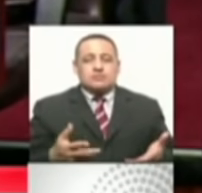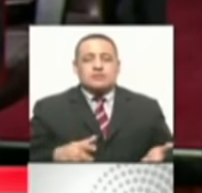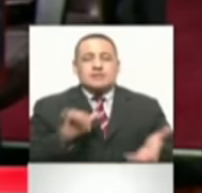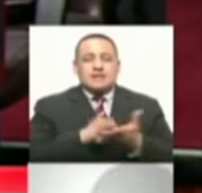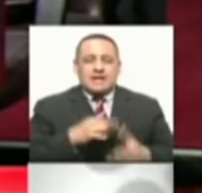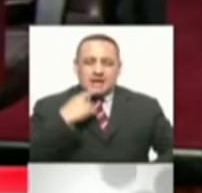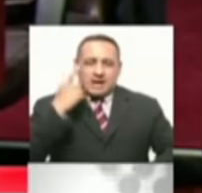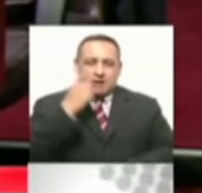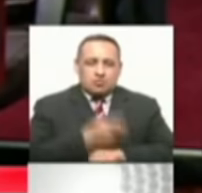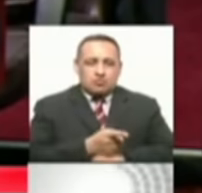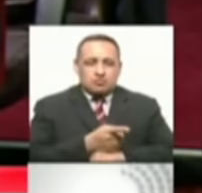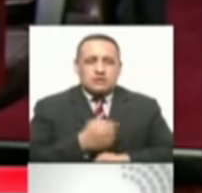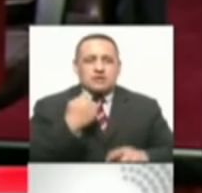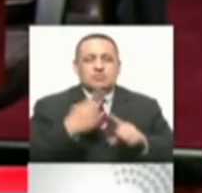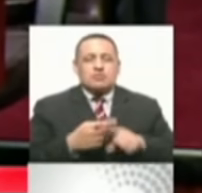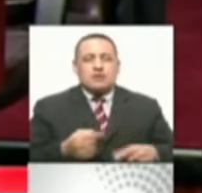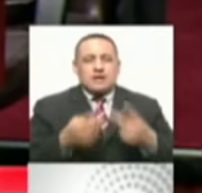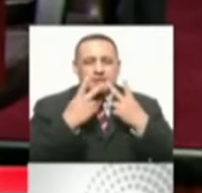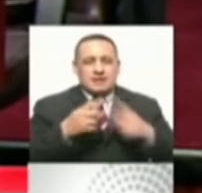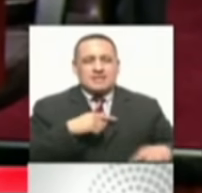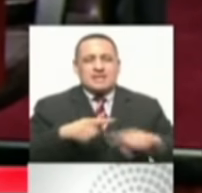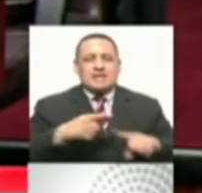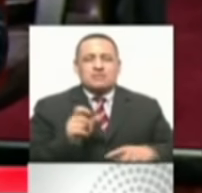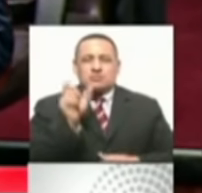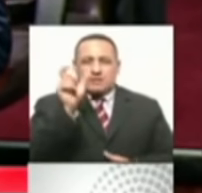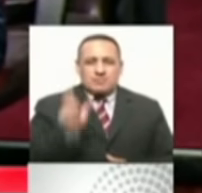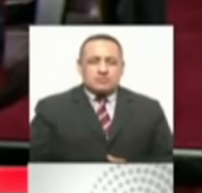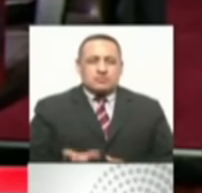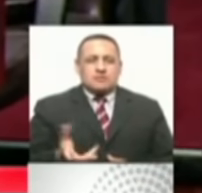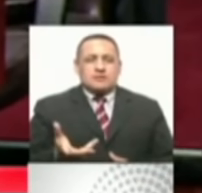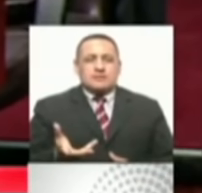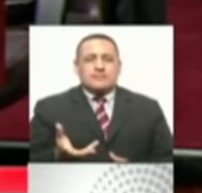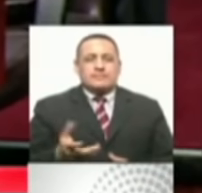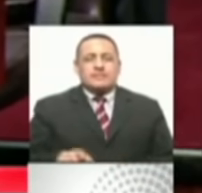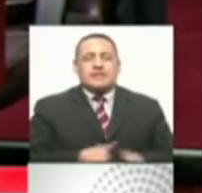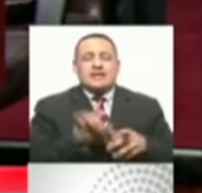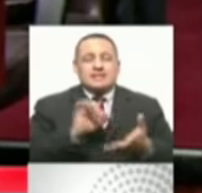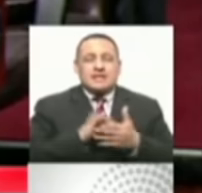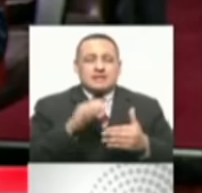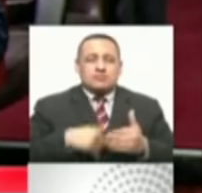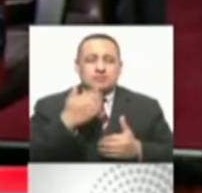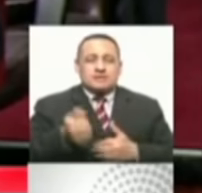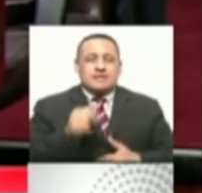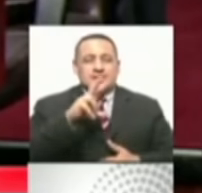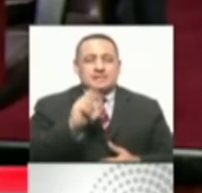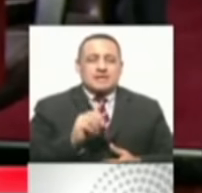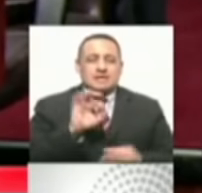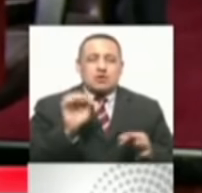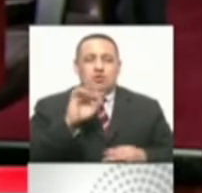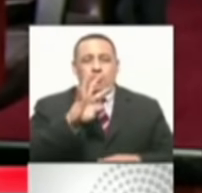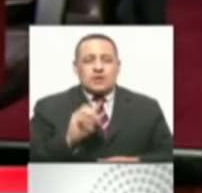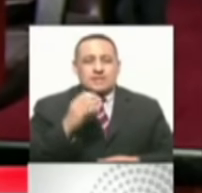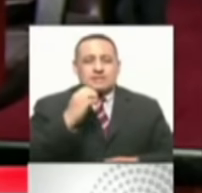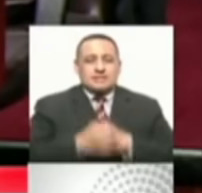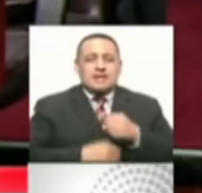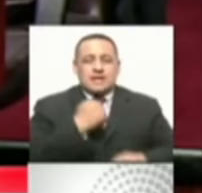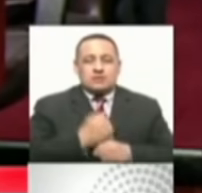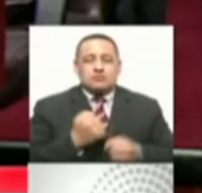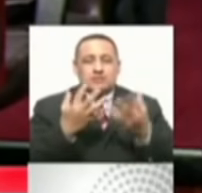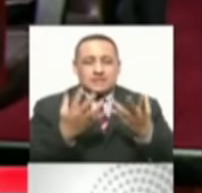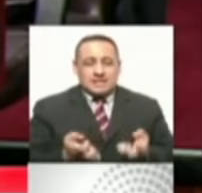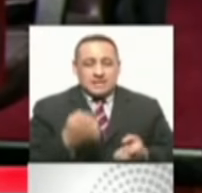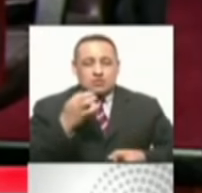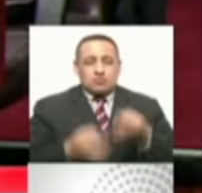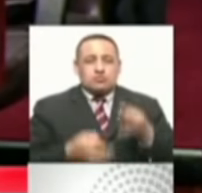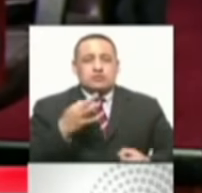hay otros temas más prioritarios. Obviamente, pero yo le preguntaba por lo que dijo el señor Bellido,